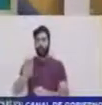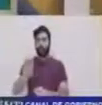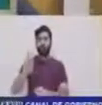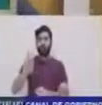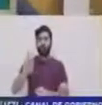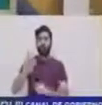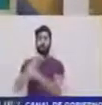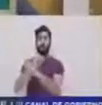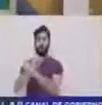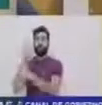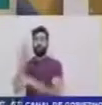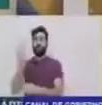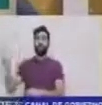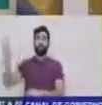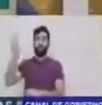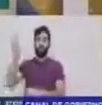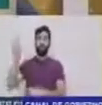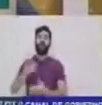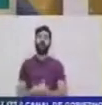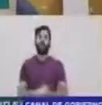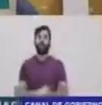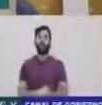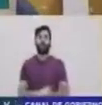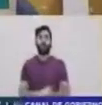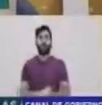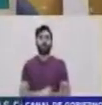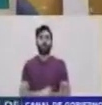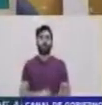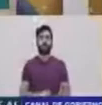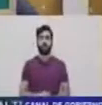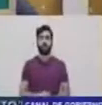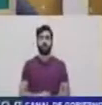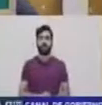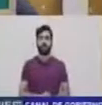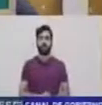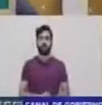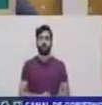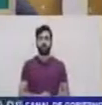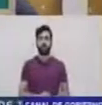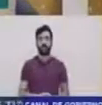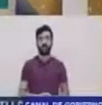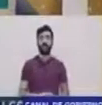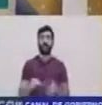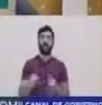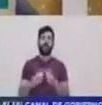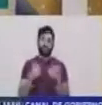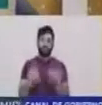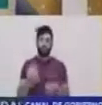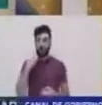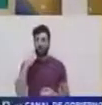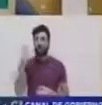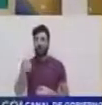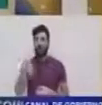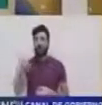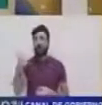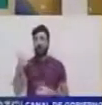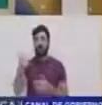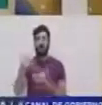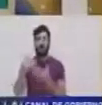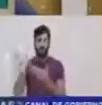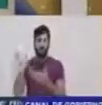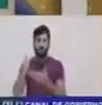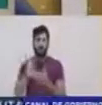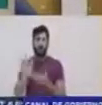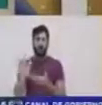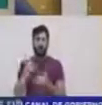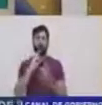sería 10 al cuadrado es 100 y la raíz de 2 al cuadrado, pues eliminamos el radical con el cuadrado y me quedaría